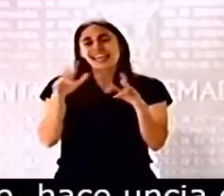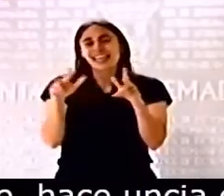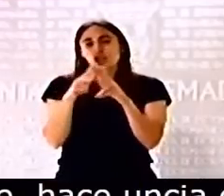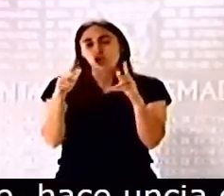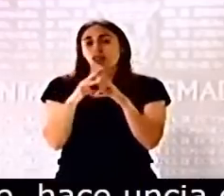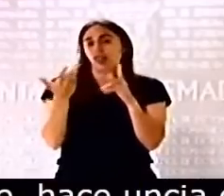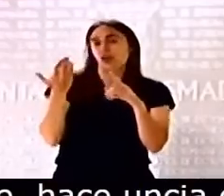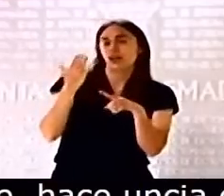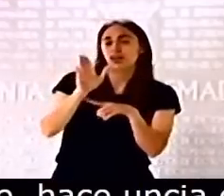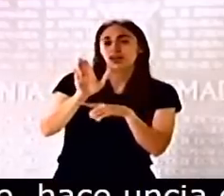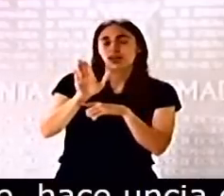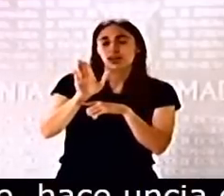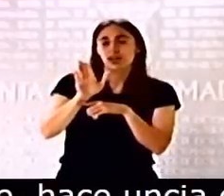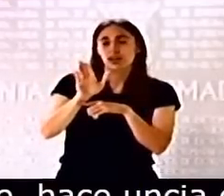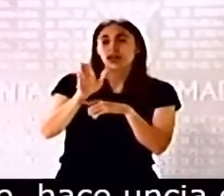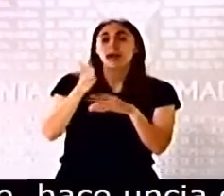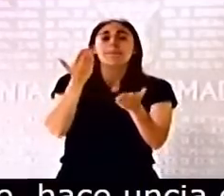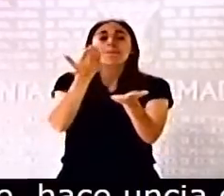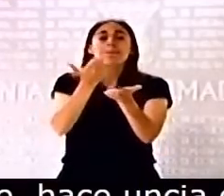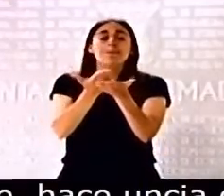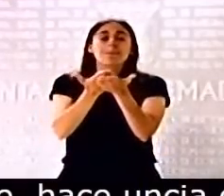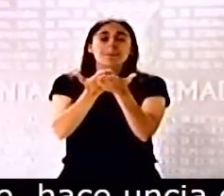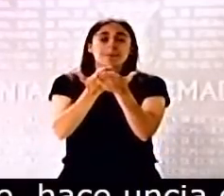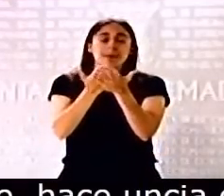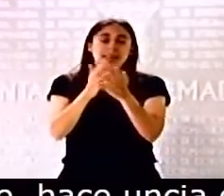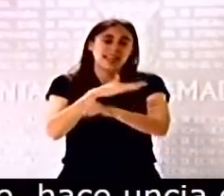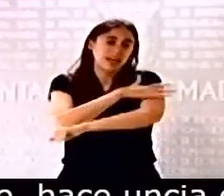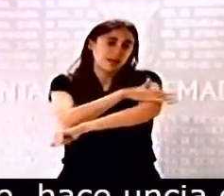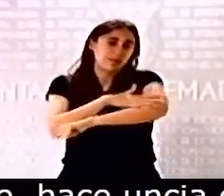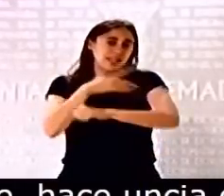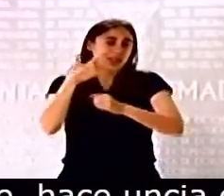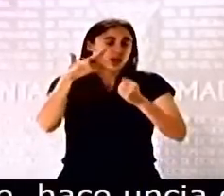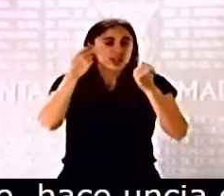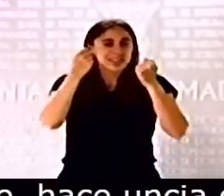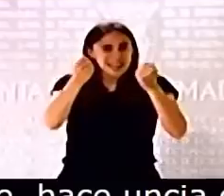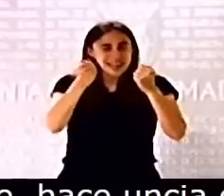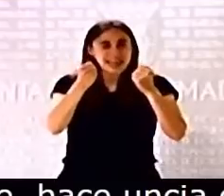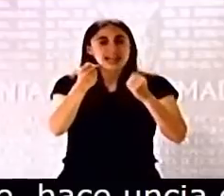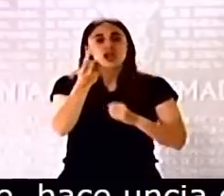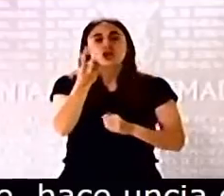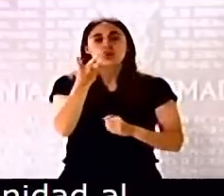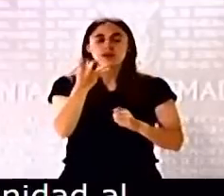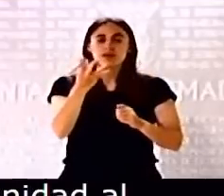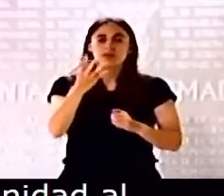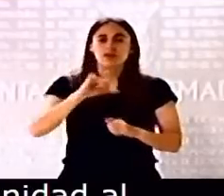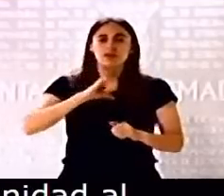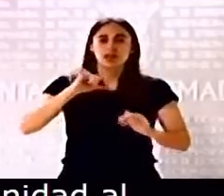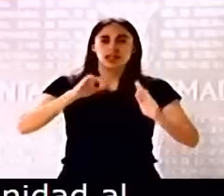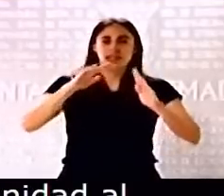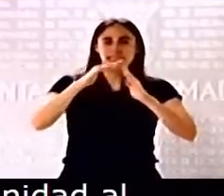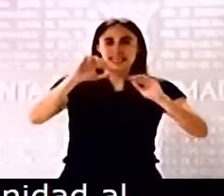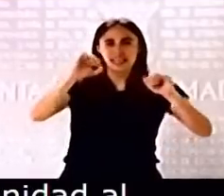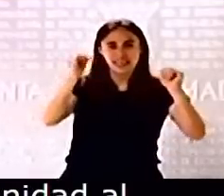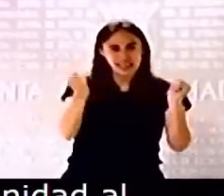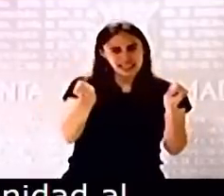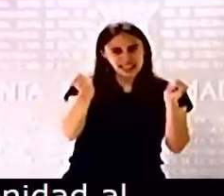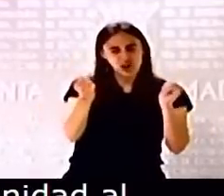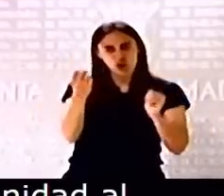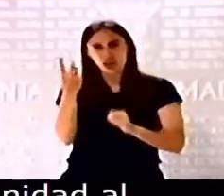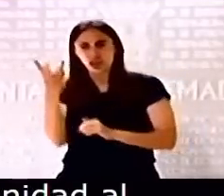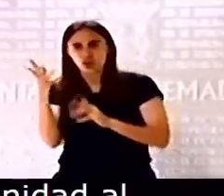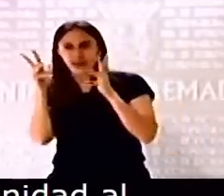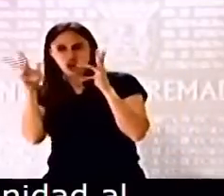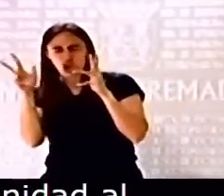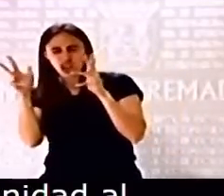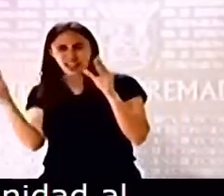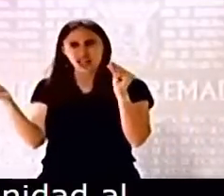pediría a Sanidad, al Ministerio, una revisión de los datos de ingresados porque no coincidían con los de la consejería en un día